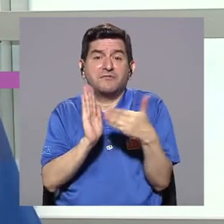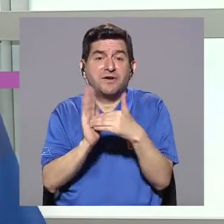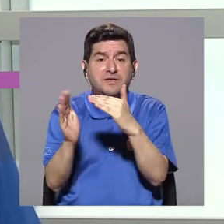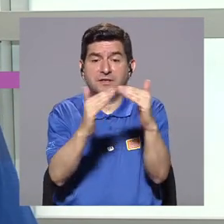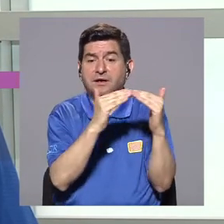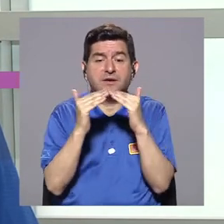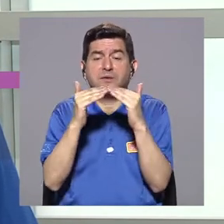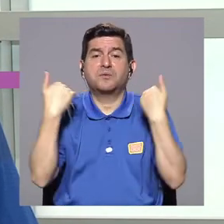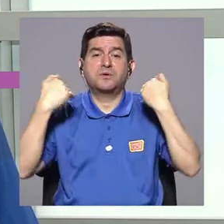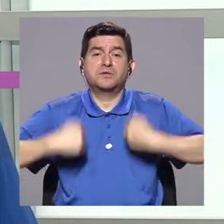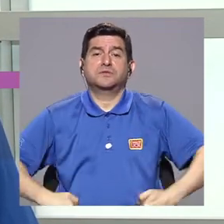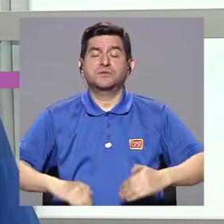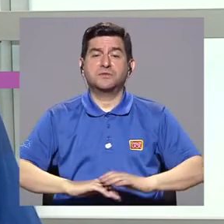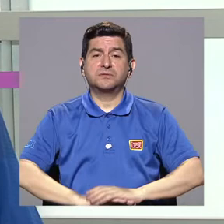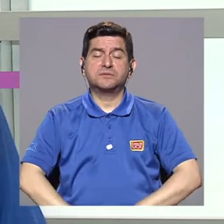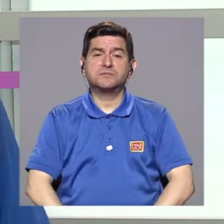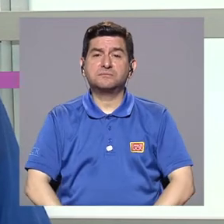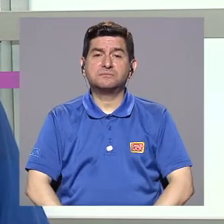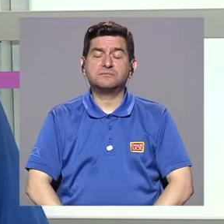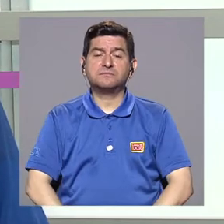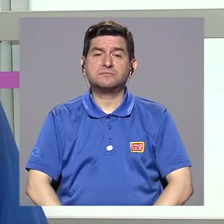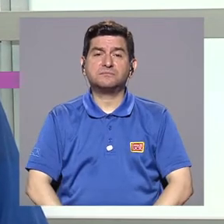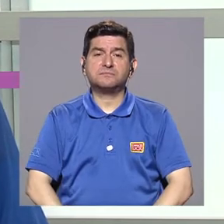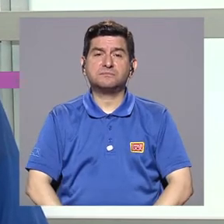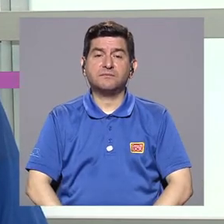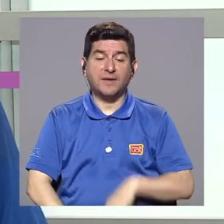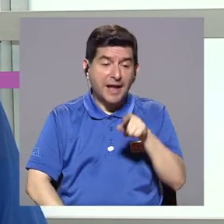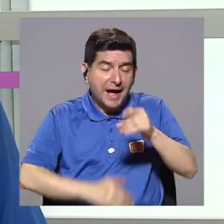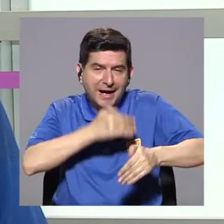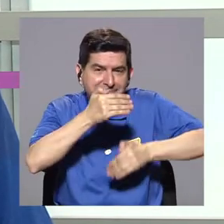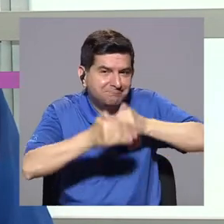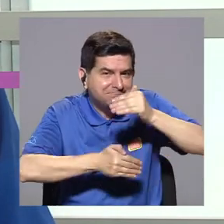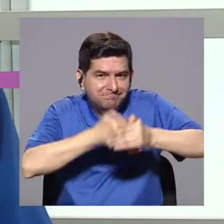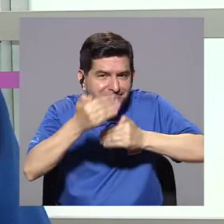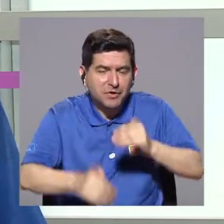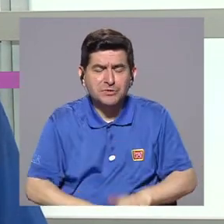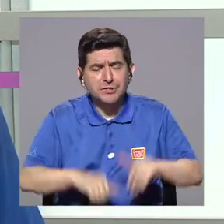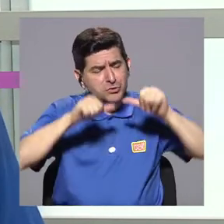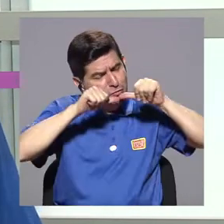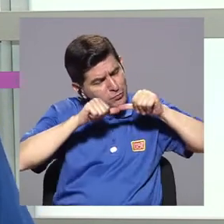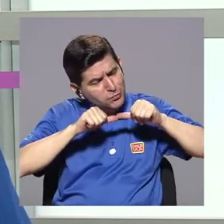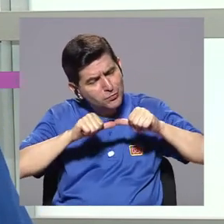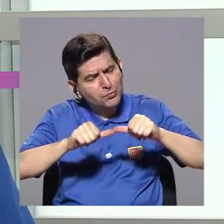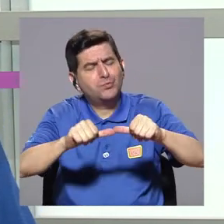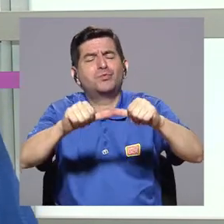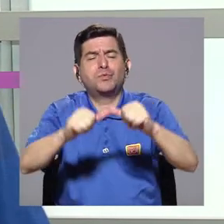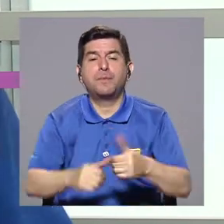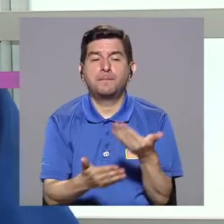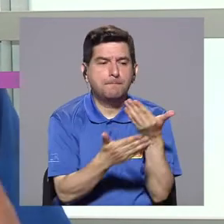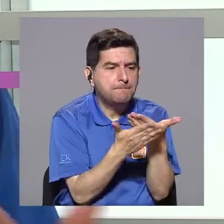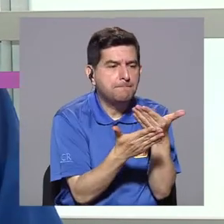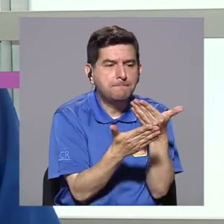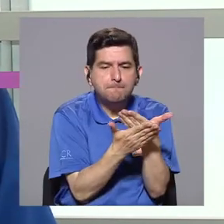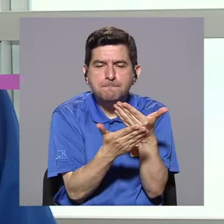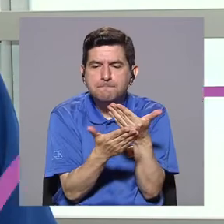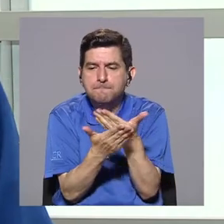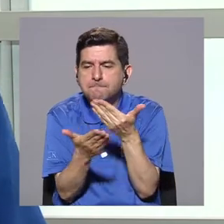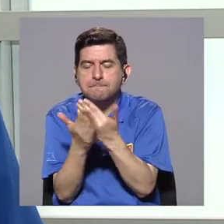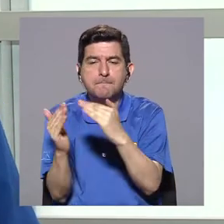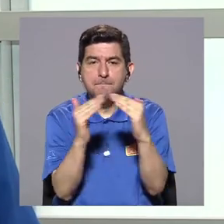que pueda dañar a la población humana. Entonces, esos procesos se hacen continuamente y se